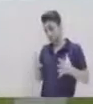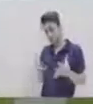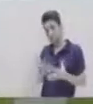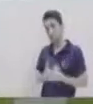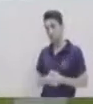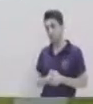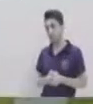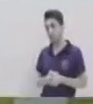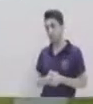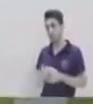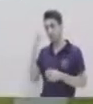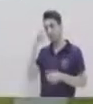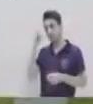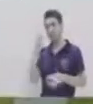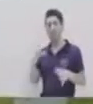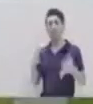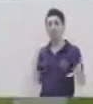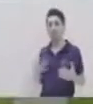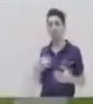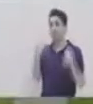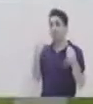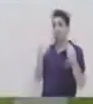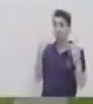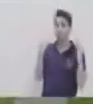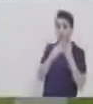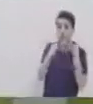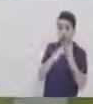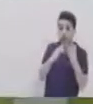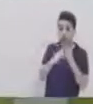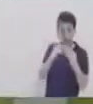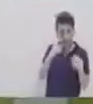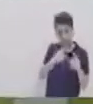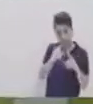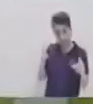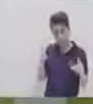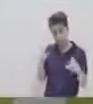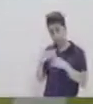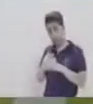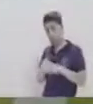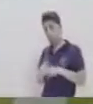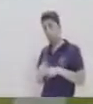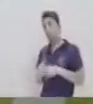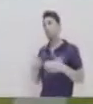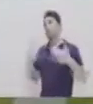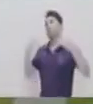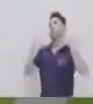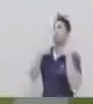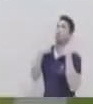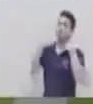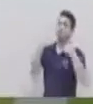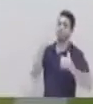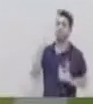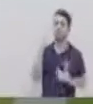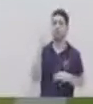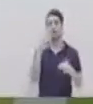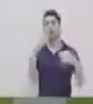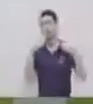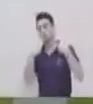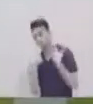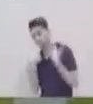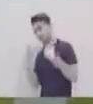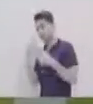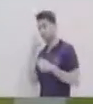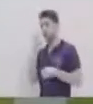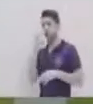¿verdad? Pero la idea es, por ejemplo, en muchas casas o se puede dar la situación que se recarga en mamá o en abuela o